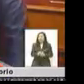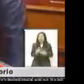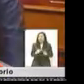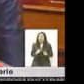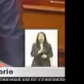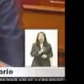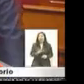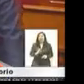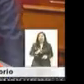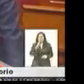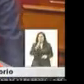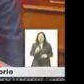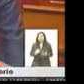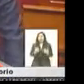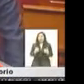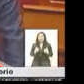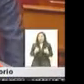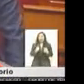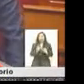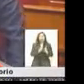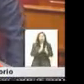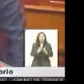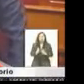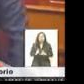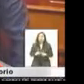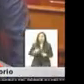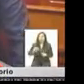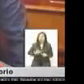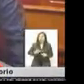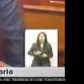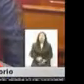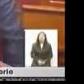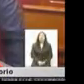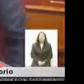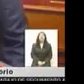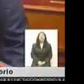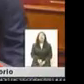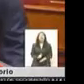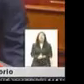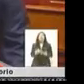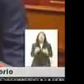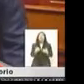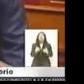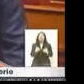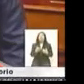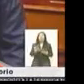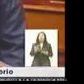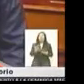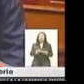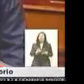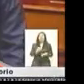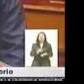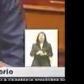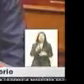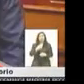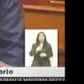que el Estado peruano cuente con un organismo técnico especializado en contrataciones que efectúe las adquisiciones estratégicas